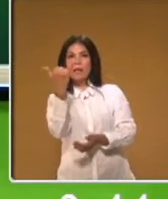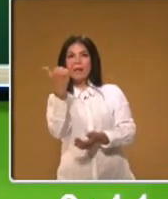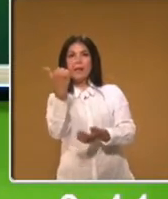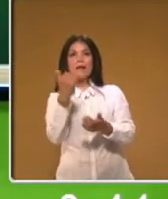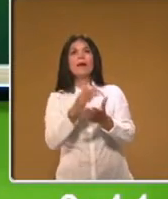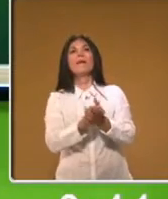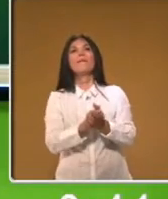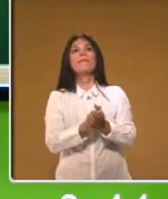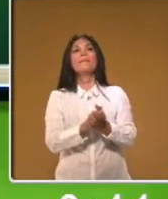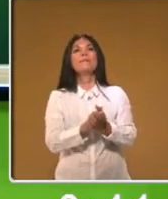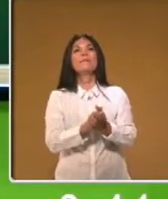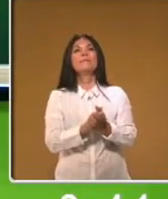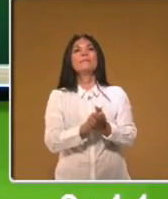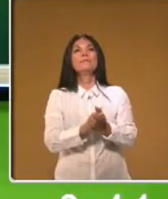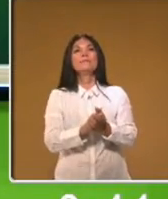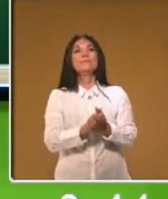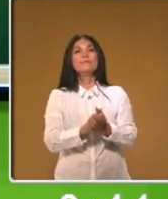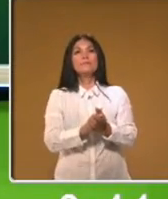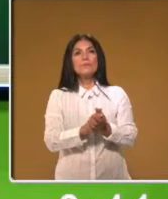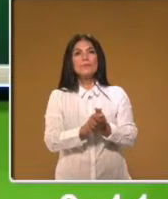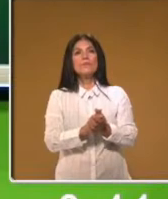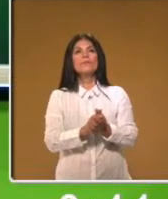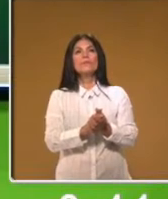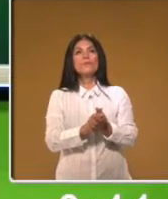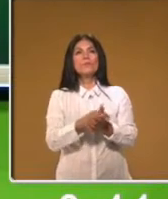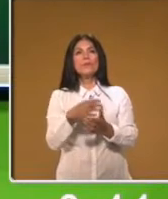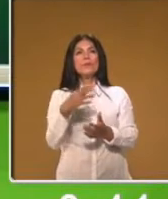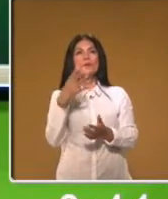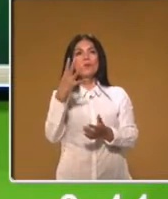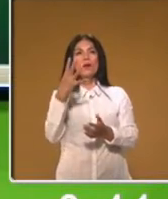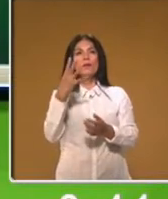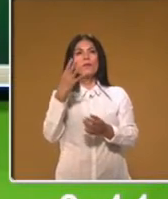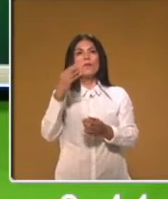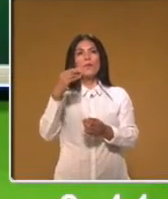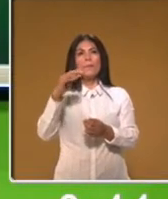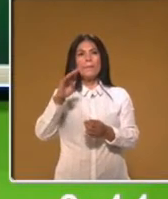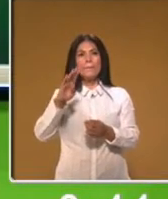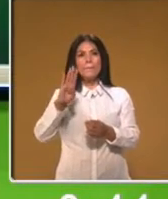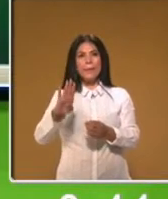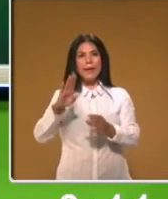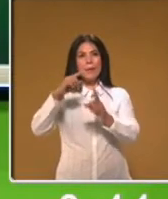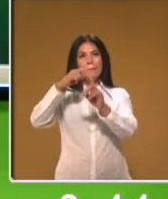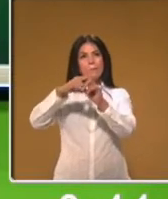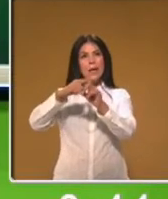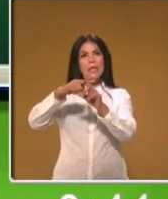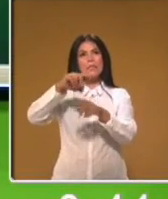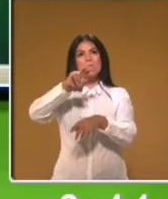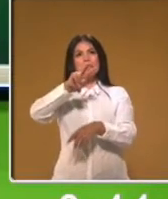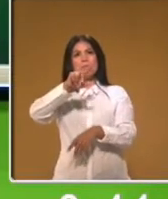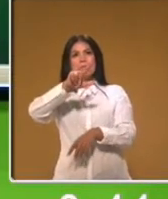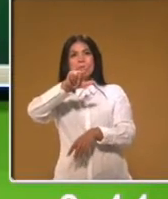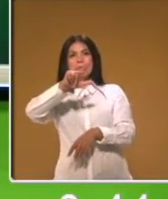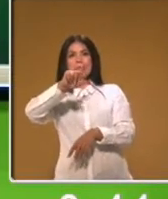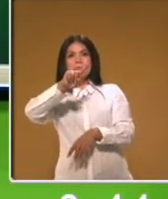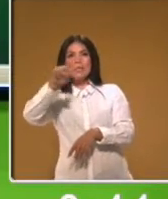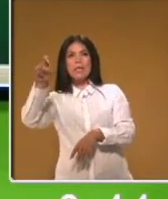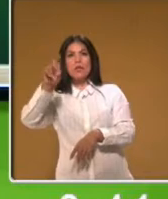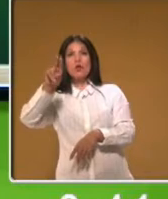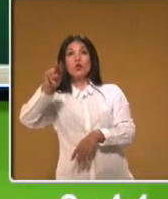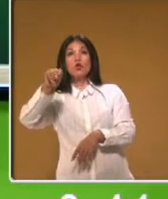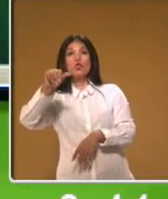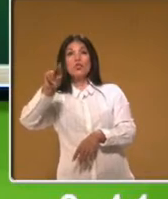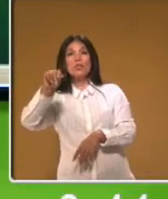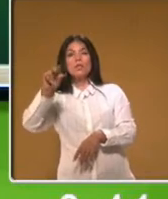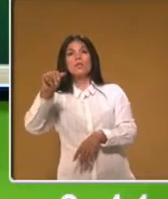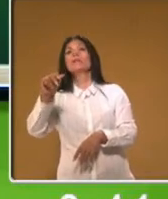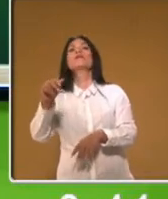confirmar que puedo plantear esta igualdad. Al momento de plantear esta igualdad, necesito definirme si las letras